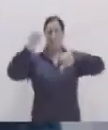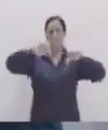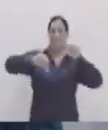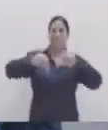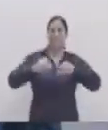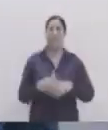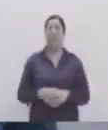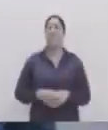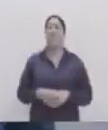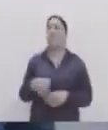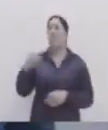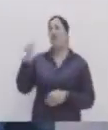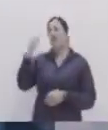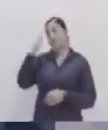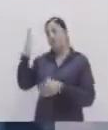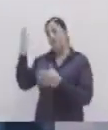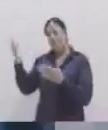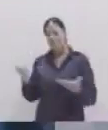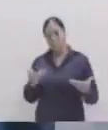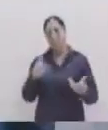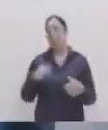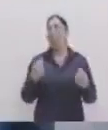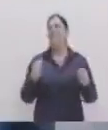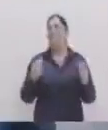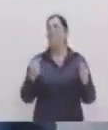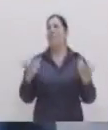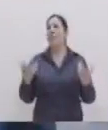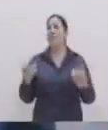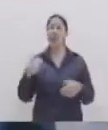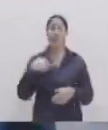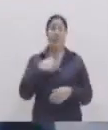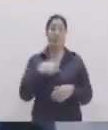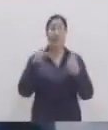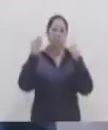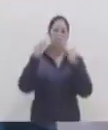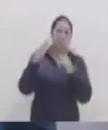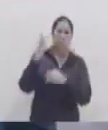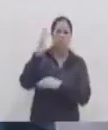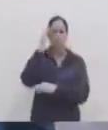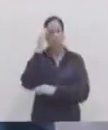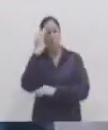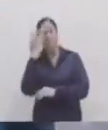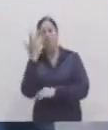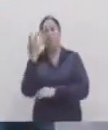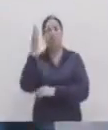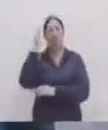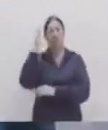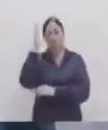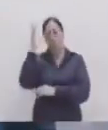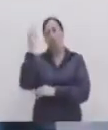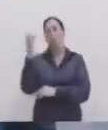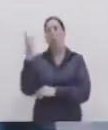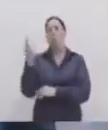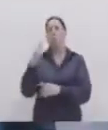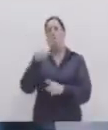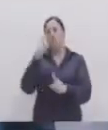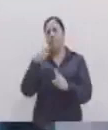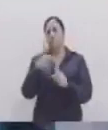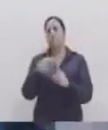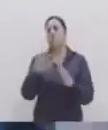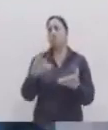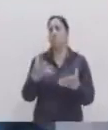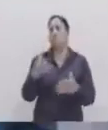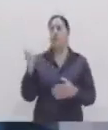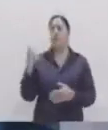vamos a aprender hoy? Gracias, ¿qué tal? Mucho gusto. Vamos a analizar los conceptos específicos de lo que es los números de oxidación